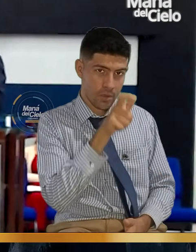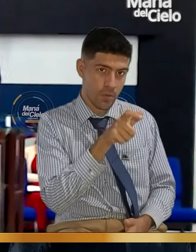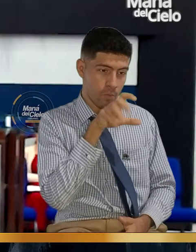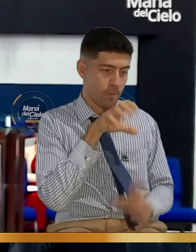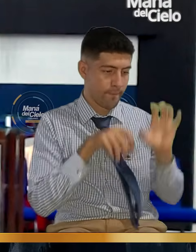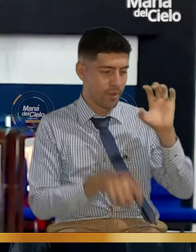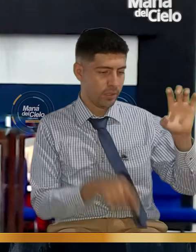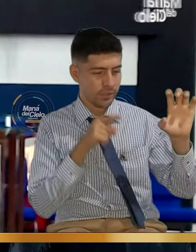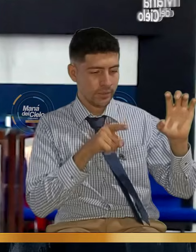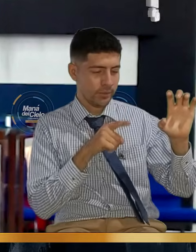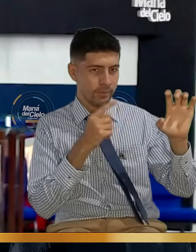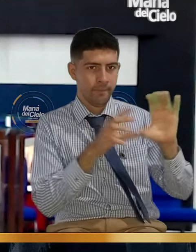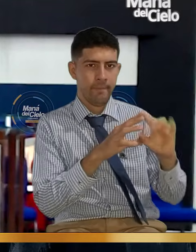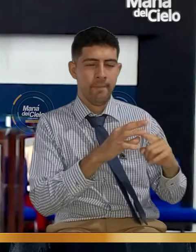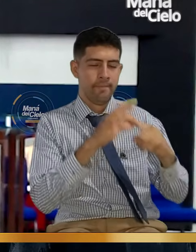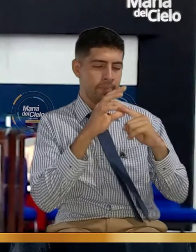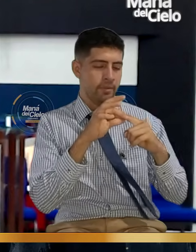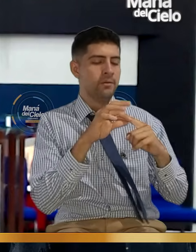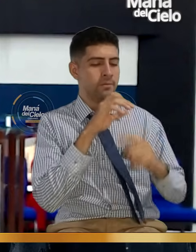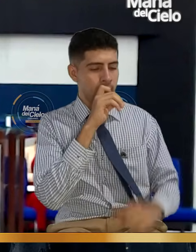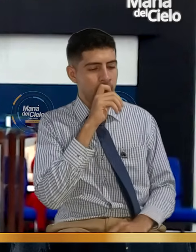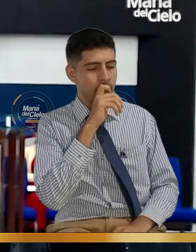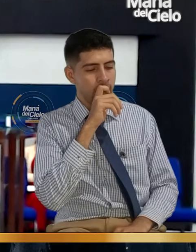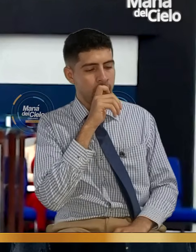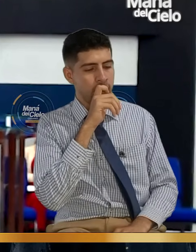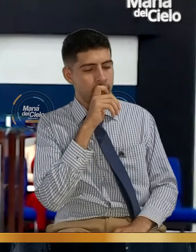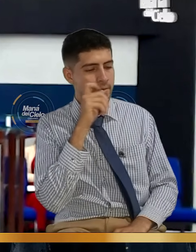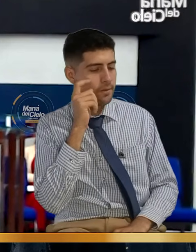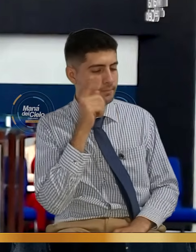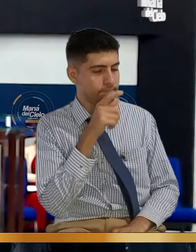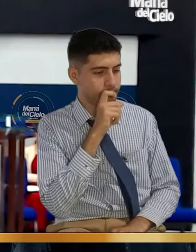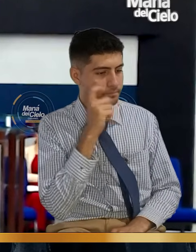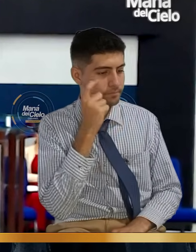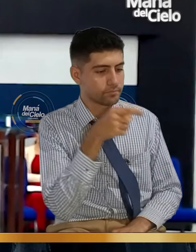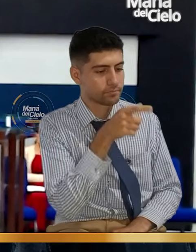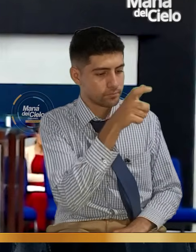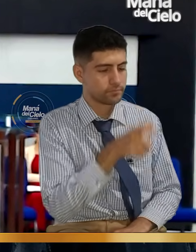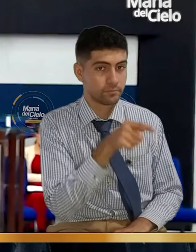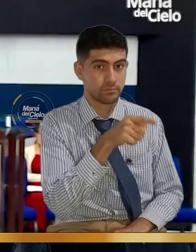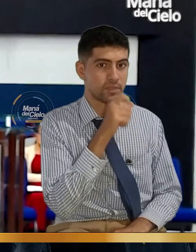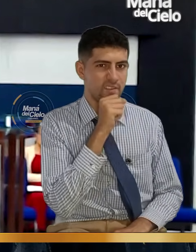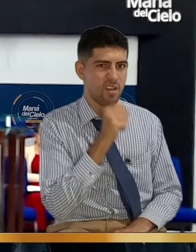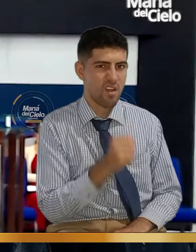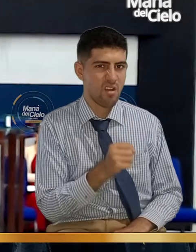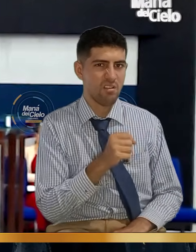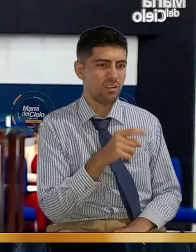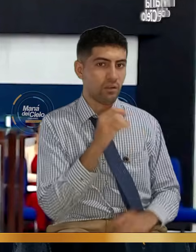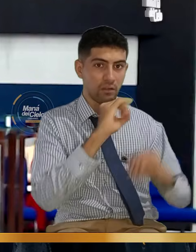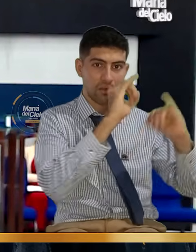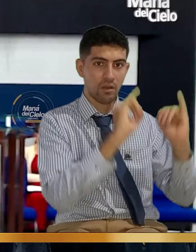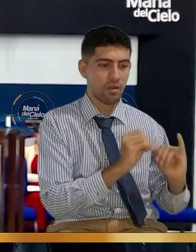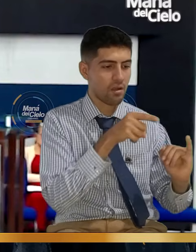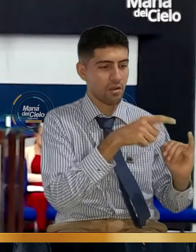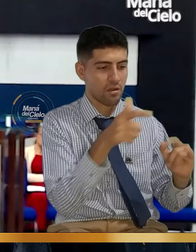voz que era Dios mismo le dice: Abraham, vete de tu tierra y de tu parentela a la tierra que yo te mostraré, y haré de ti